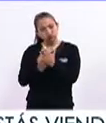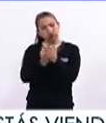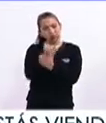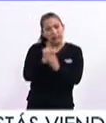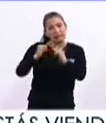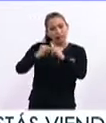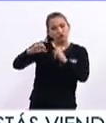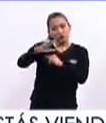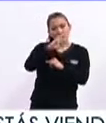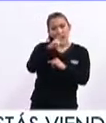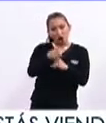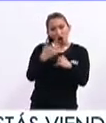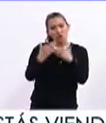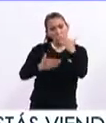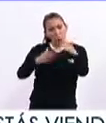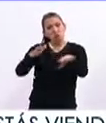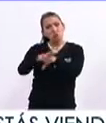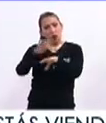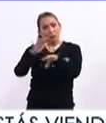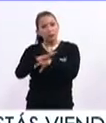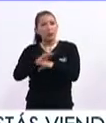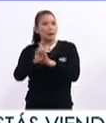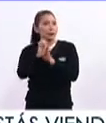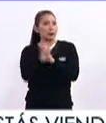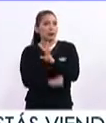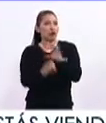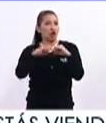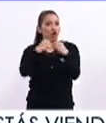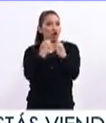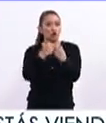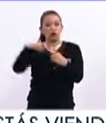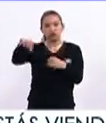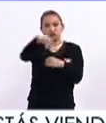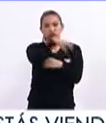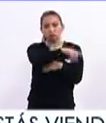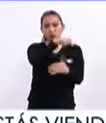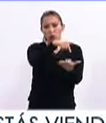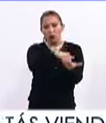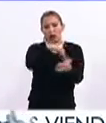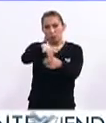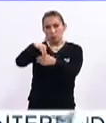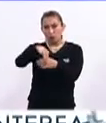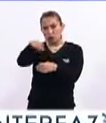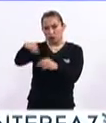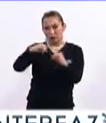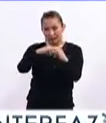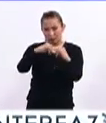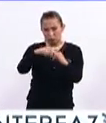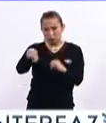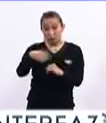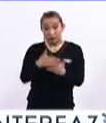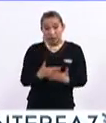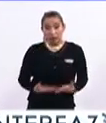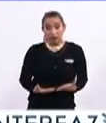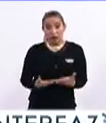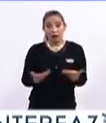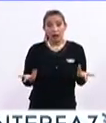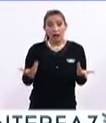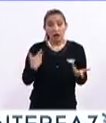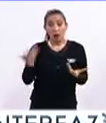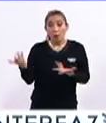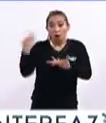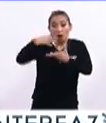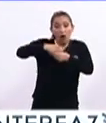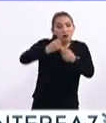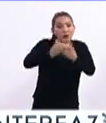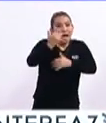nuestras instituciones, como lo son los organismos electorales o electivos, ahora pues va a ser integrar a toda